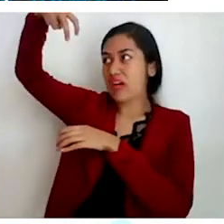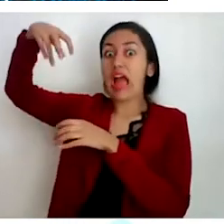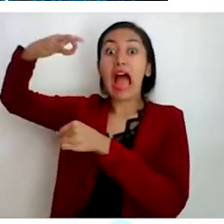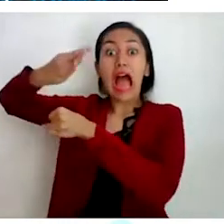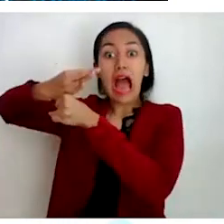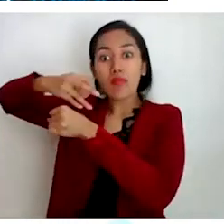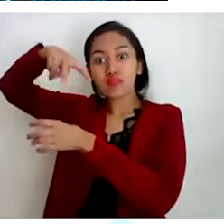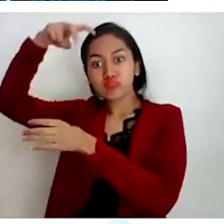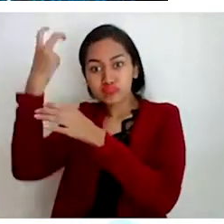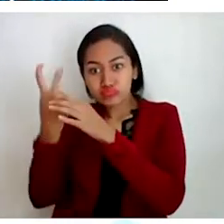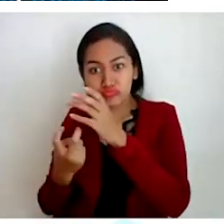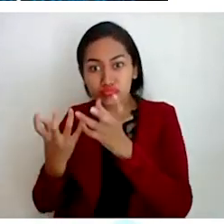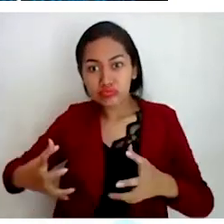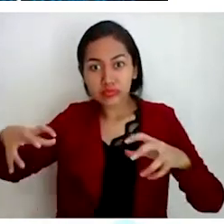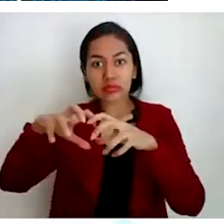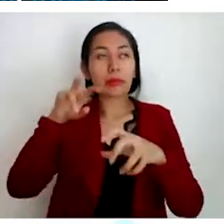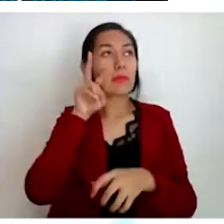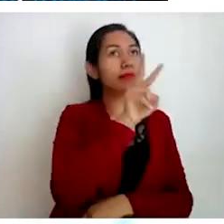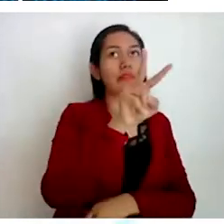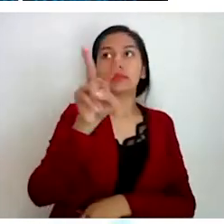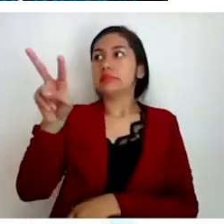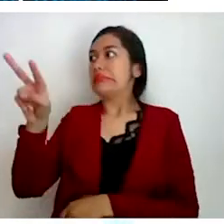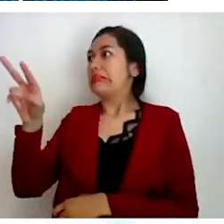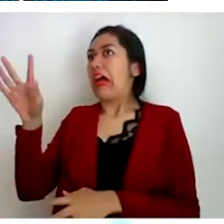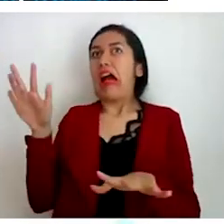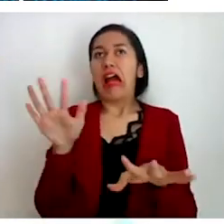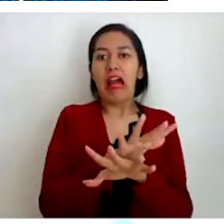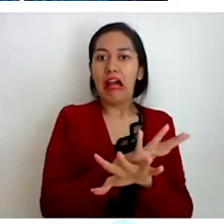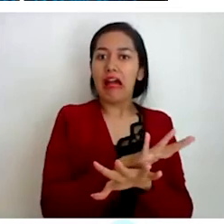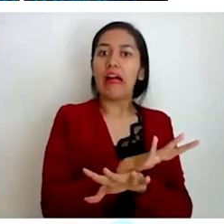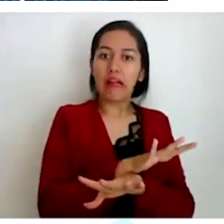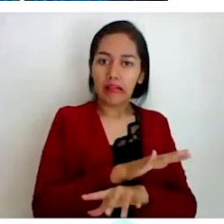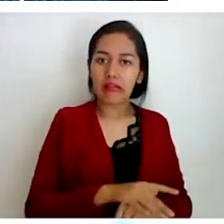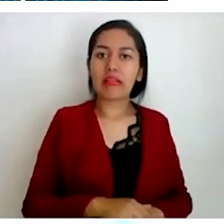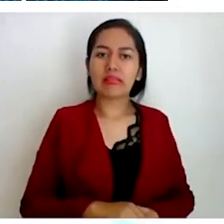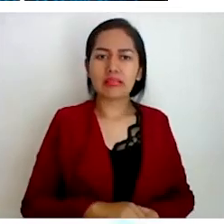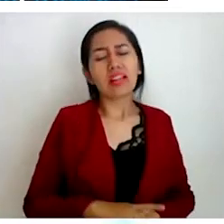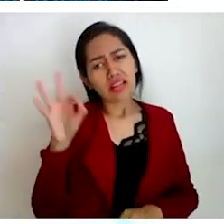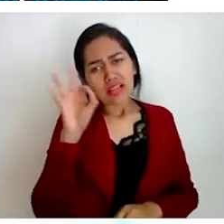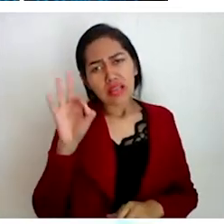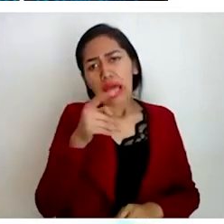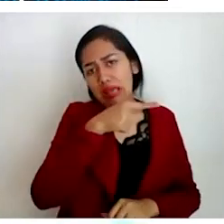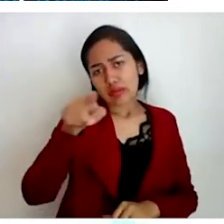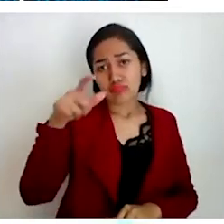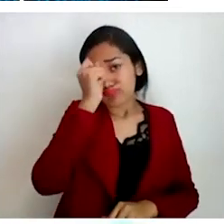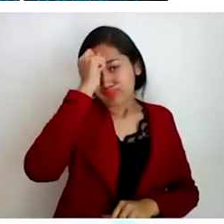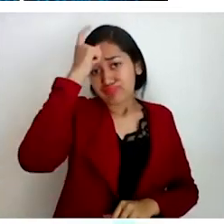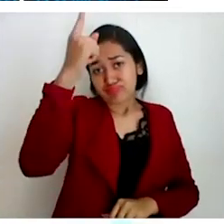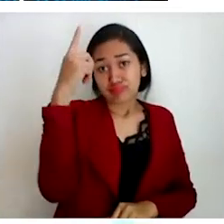cambiado? Eso es lo que estarían proclamando estos autores, a lo mejor, ¿no? Esa espera de que